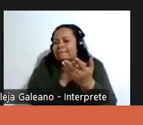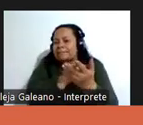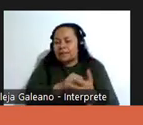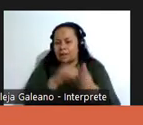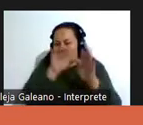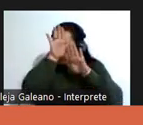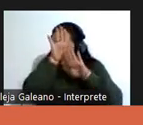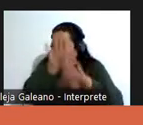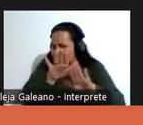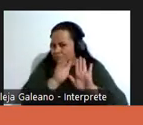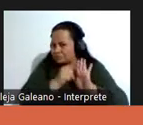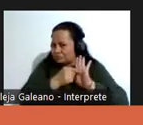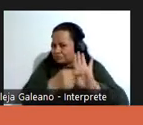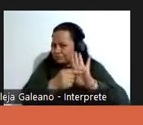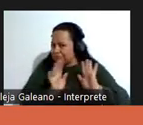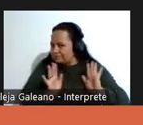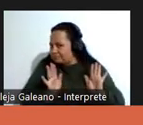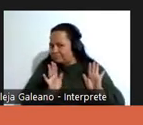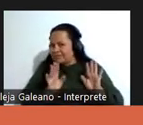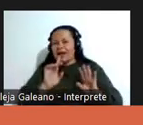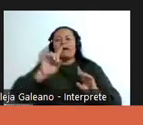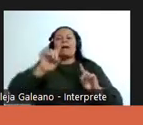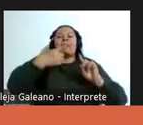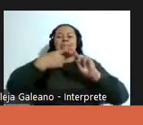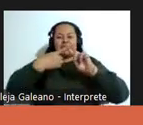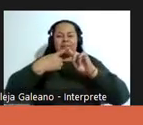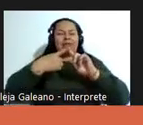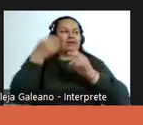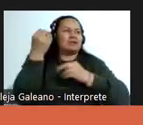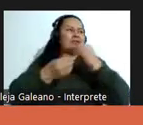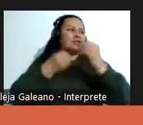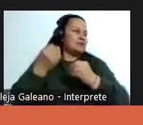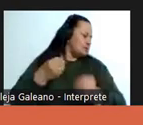representa. Eso es lo primero que van a hacer.